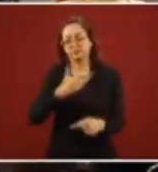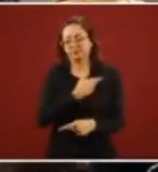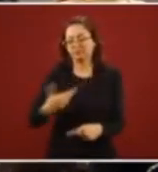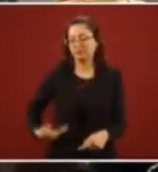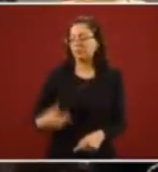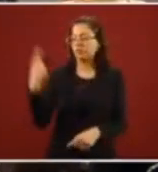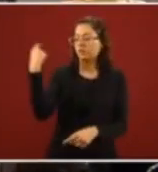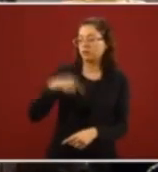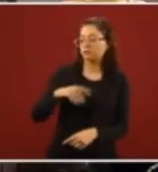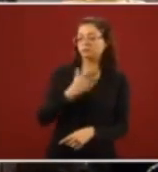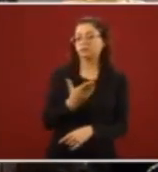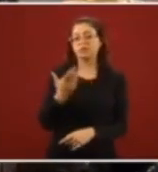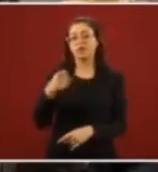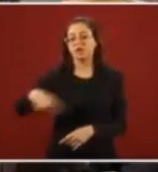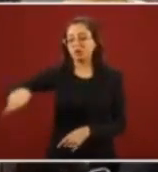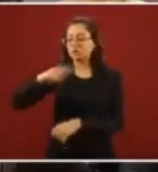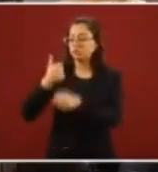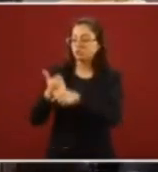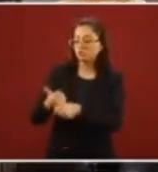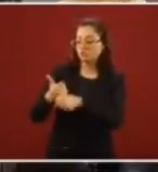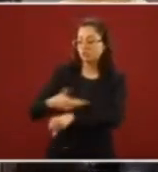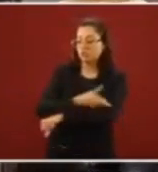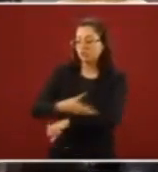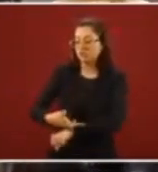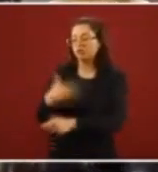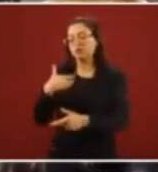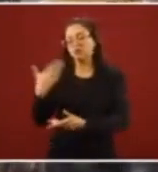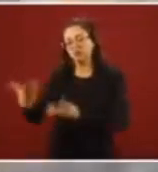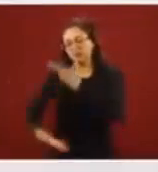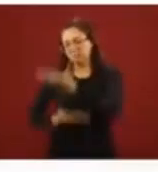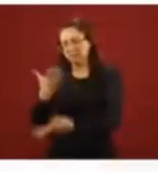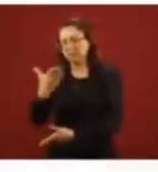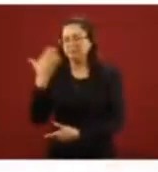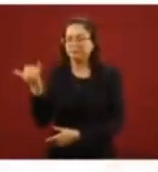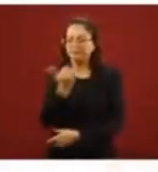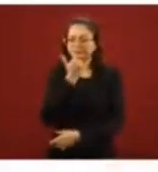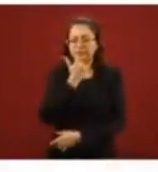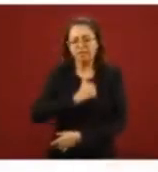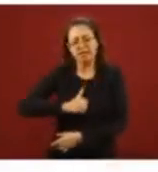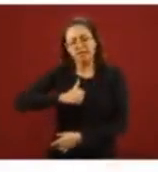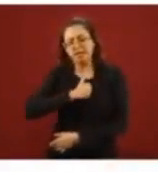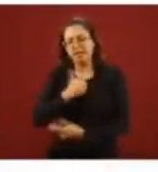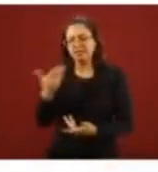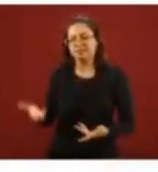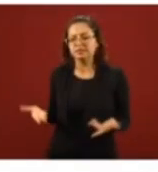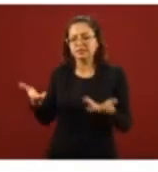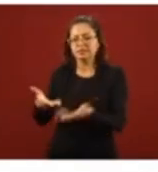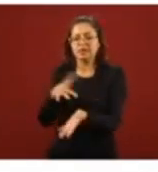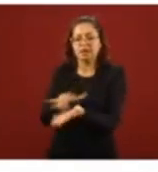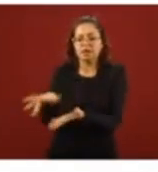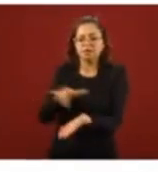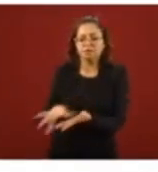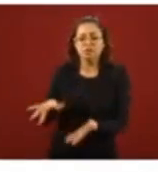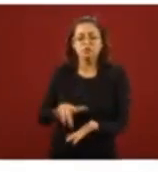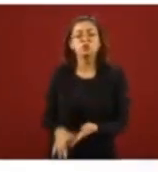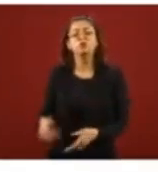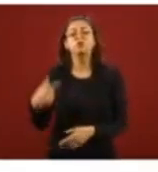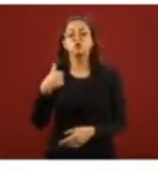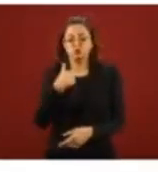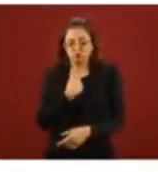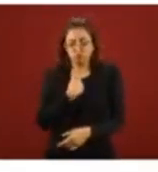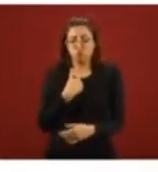ofrecer apoyo humanitario por parte del gobierno de México y de su presidente. Acudí a visitar a las familias de manera personal en sus